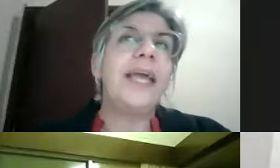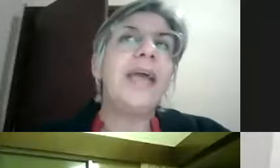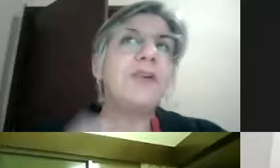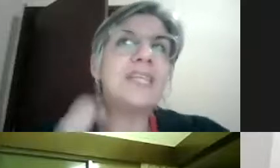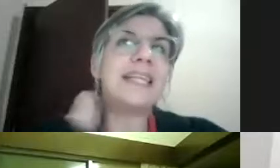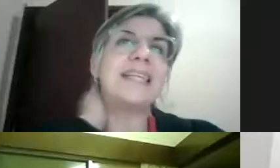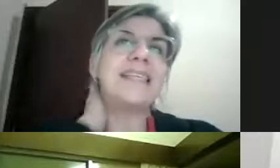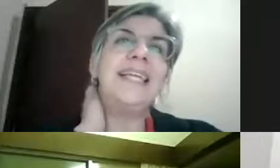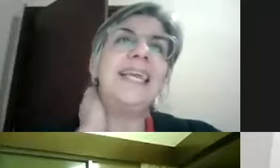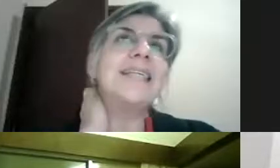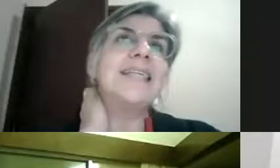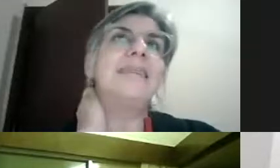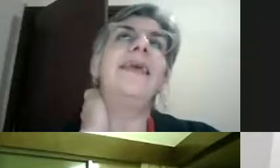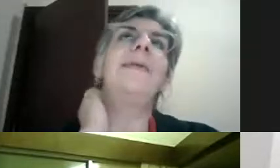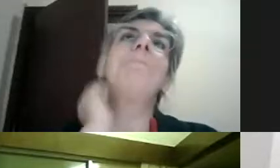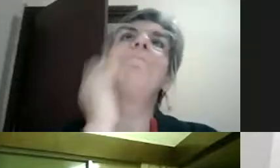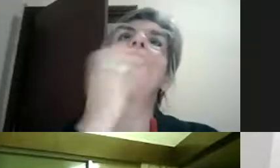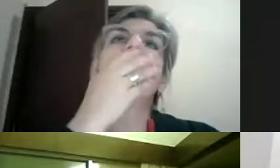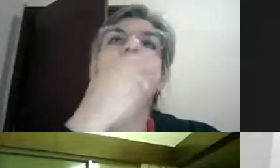lo que hay una cosa interesante que es